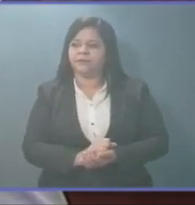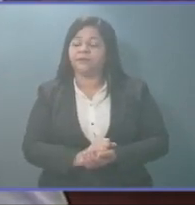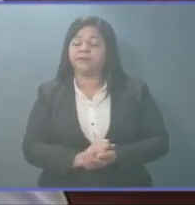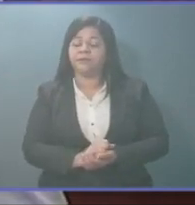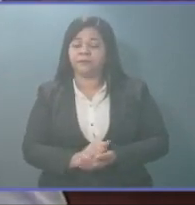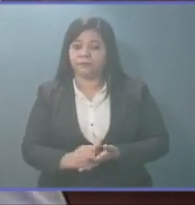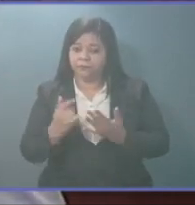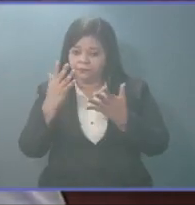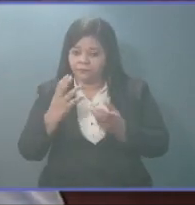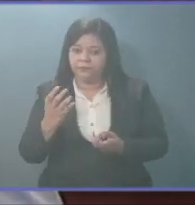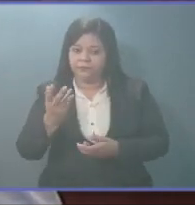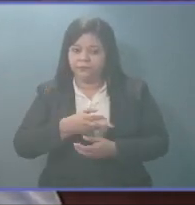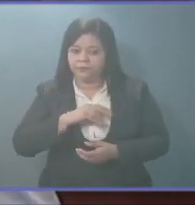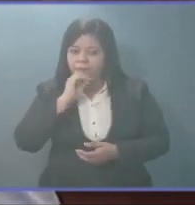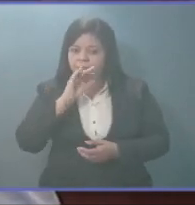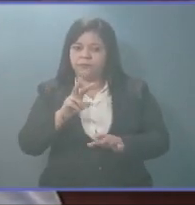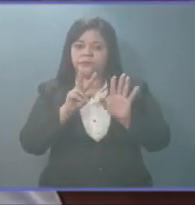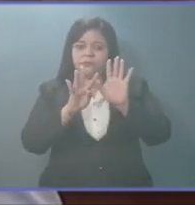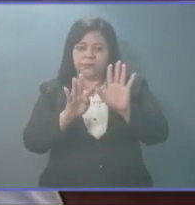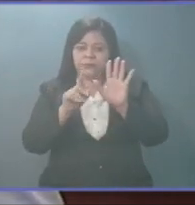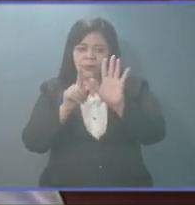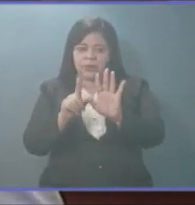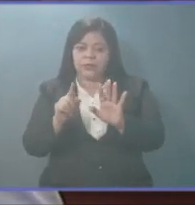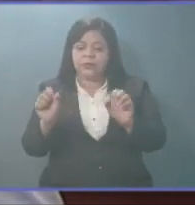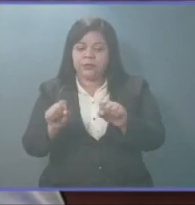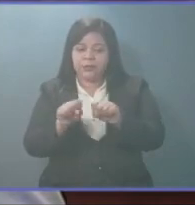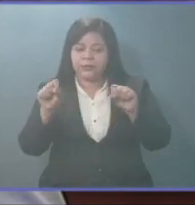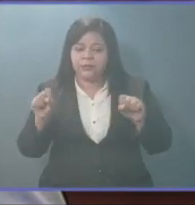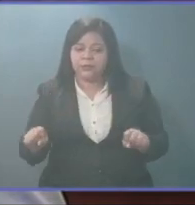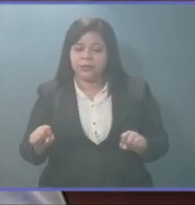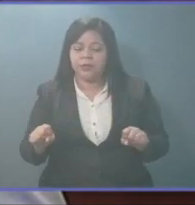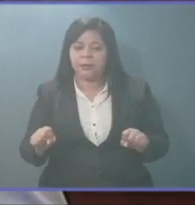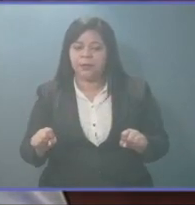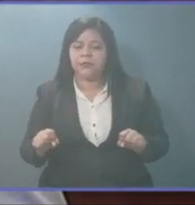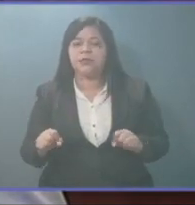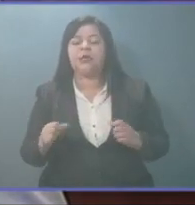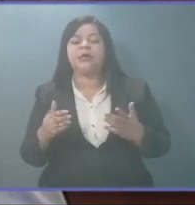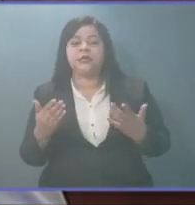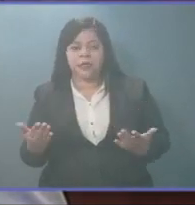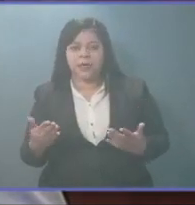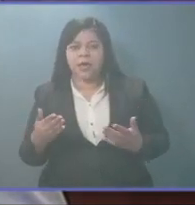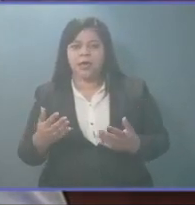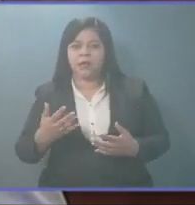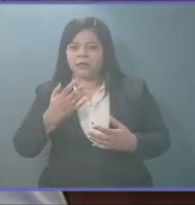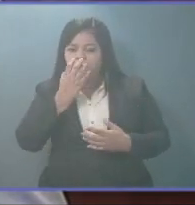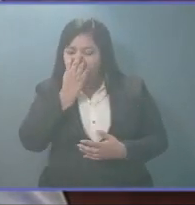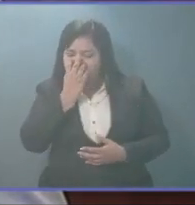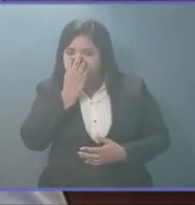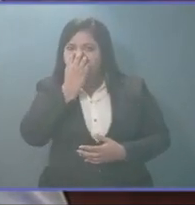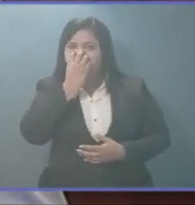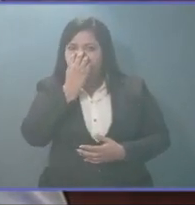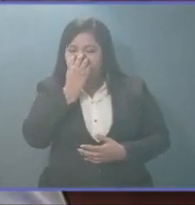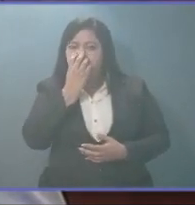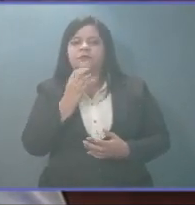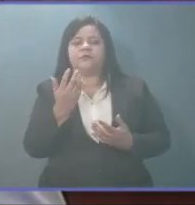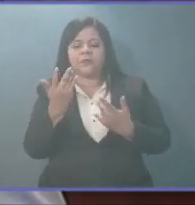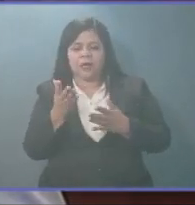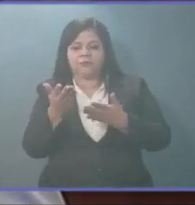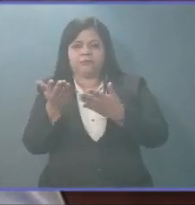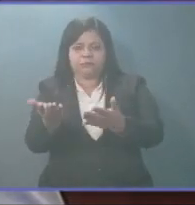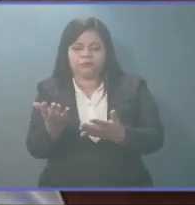de destacar los 96 sistemas de respiración autónoma que nos ha donado el pueblo de los Estados Unidos para los